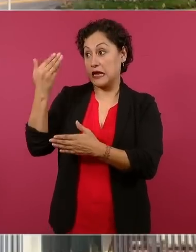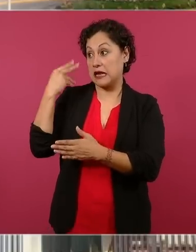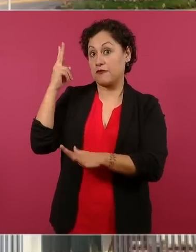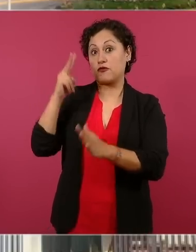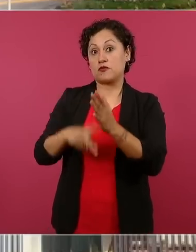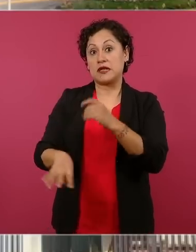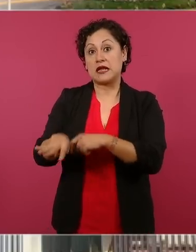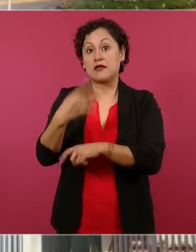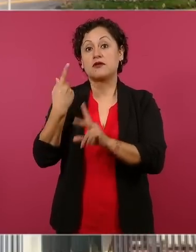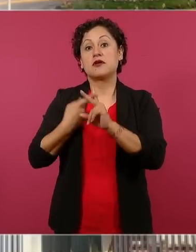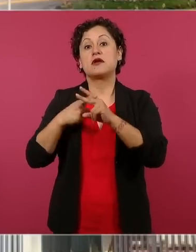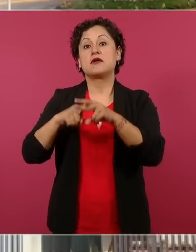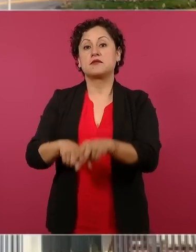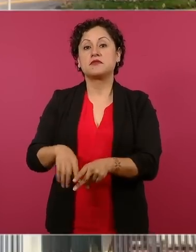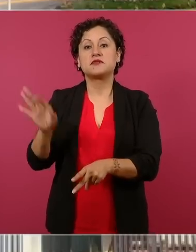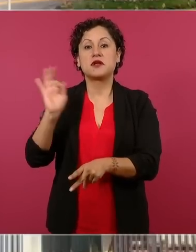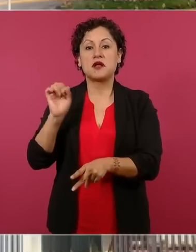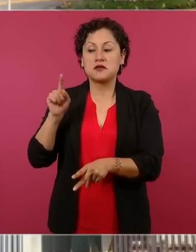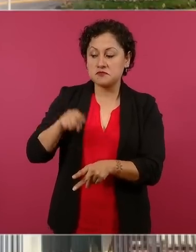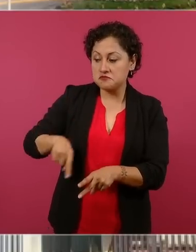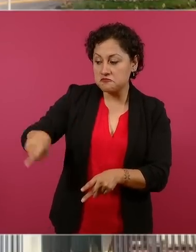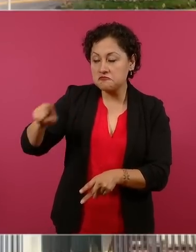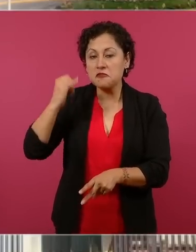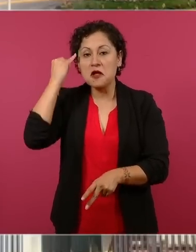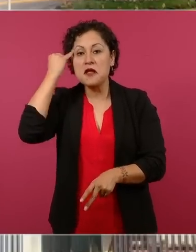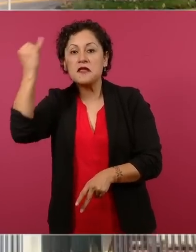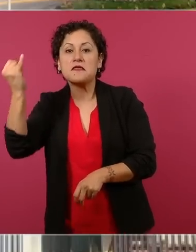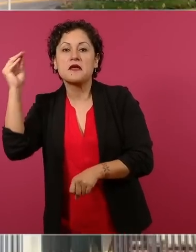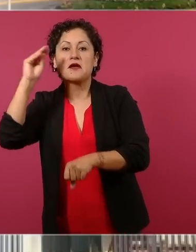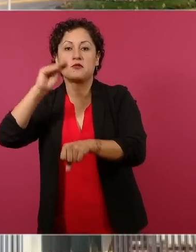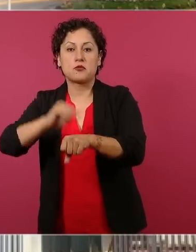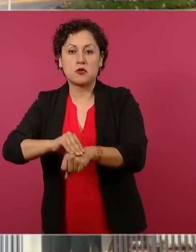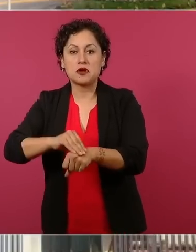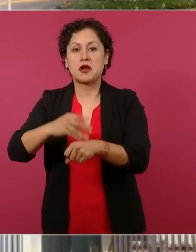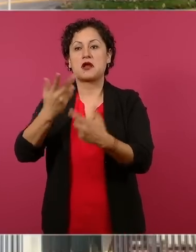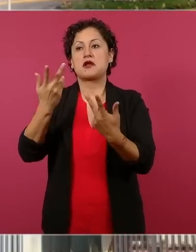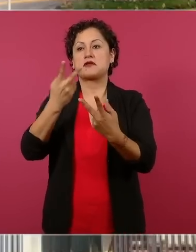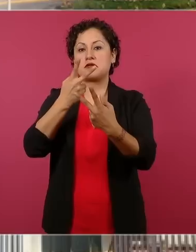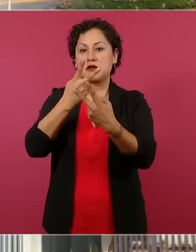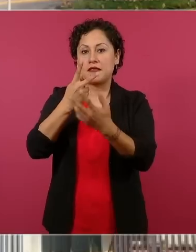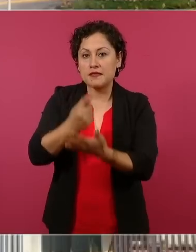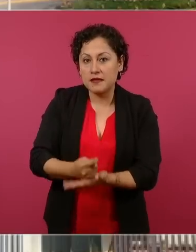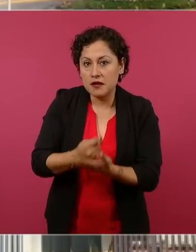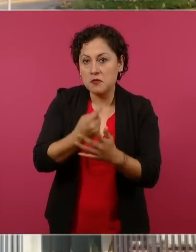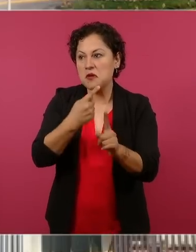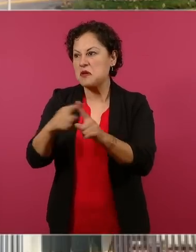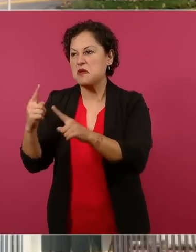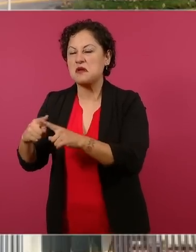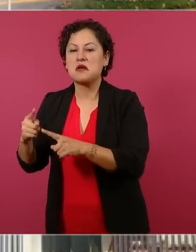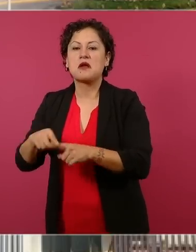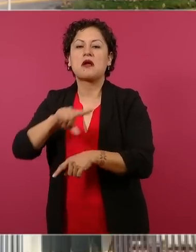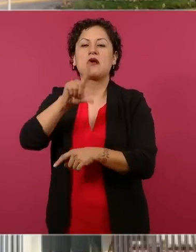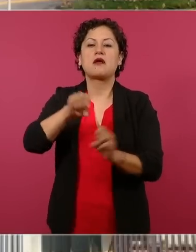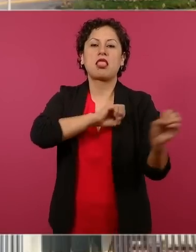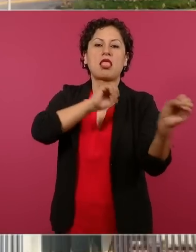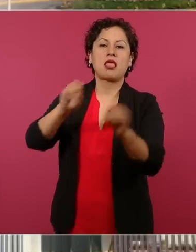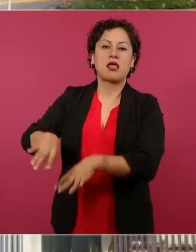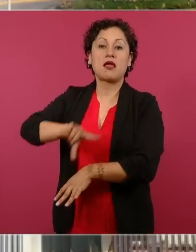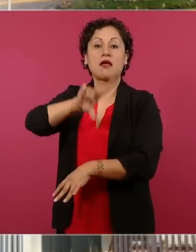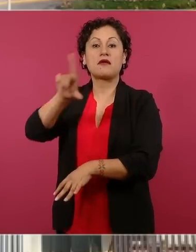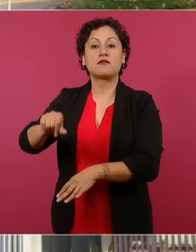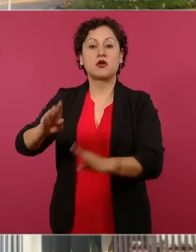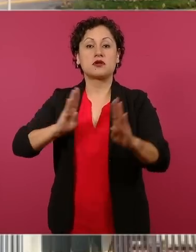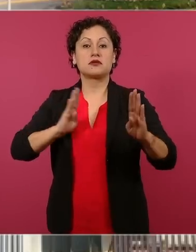posibilidad de tener ahí radioterapia, un acelerador lineal, fue abandonado y en 2020 la Sedena lo utilizó